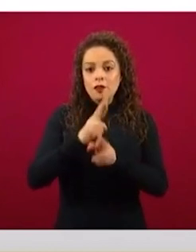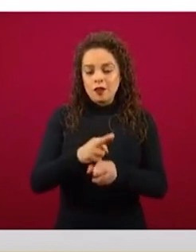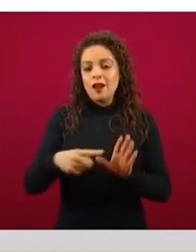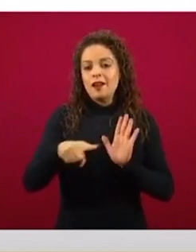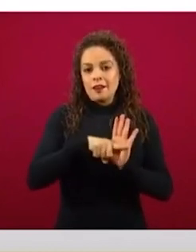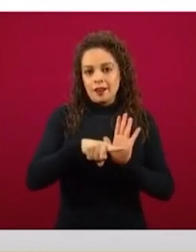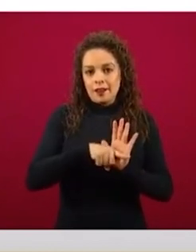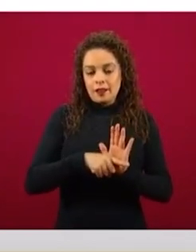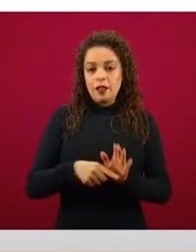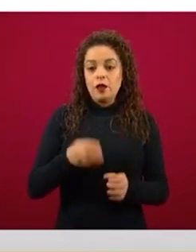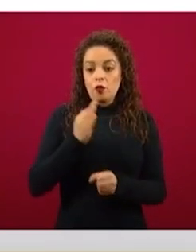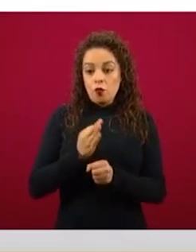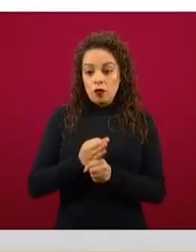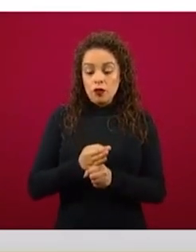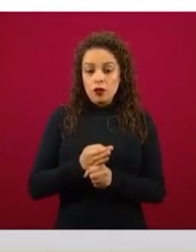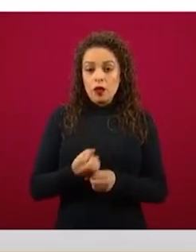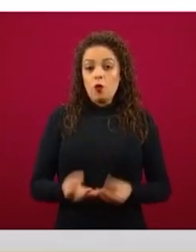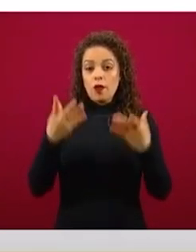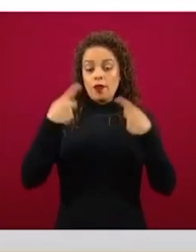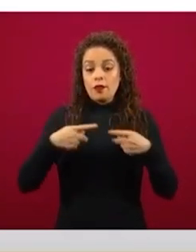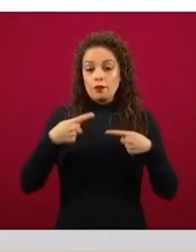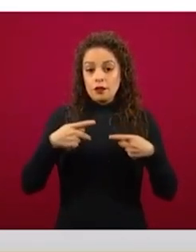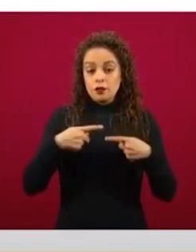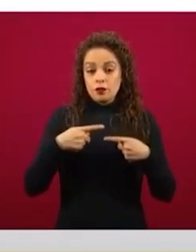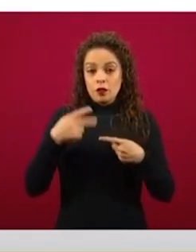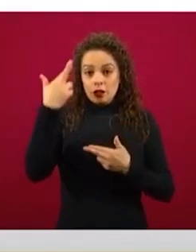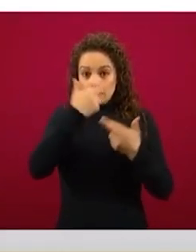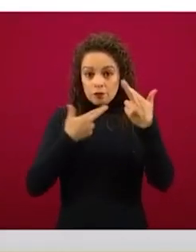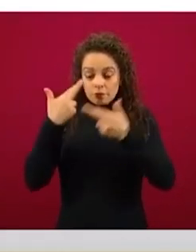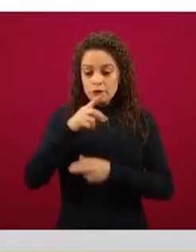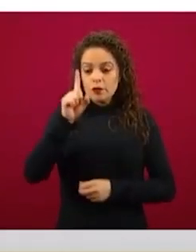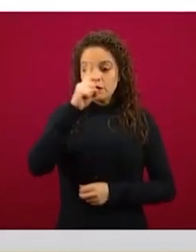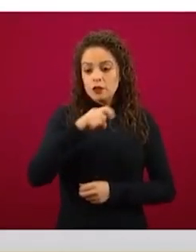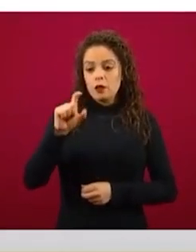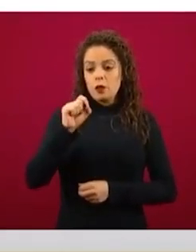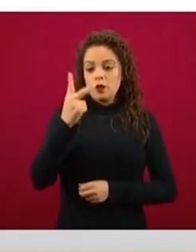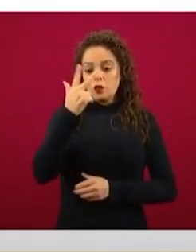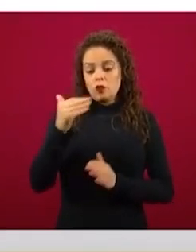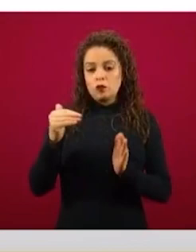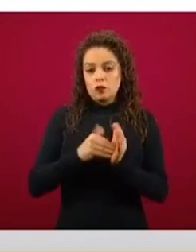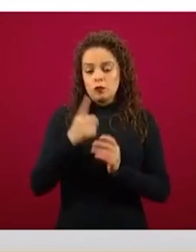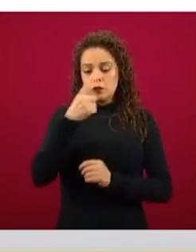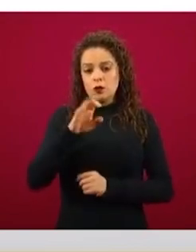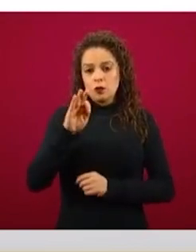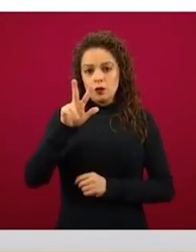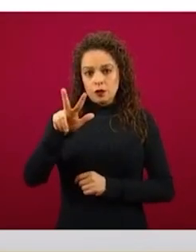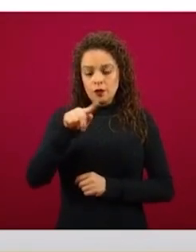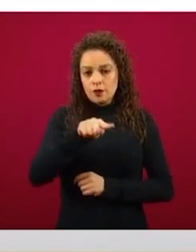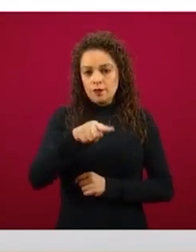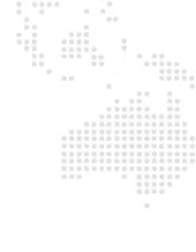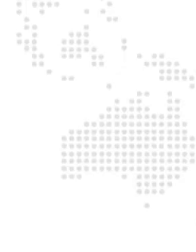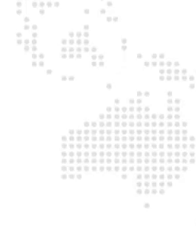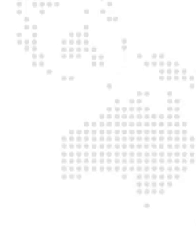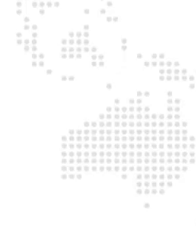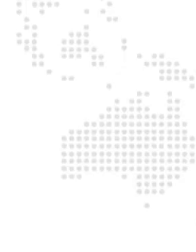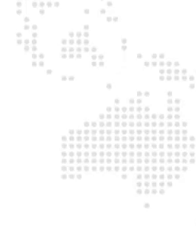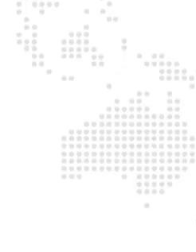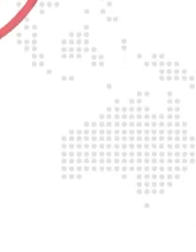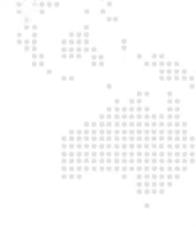día de hoy estamos ya superando los 128 mil personas que han tenido este acceso al estudio de esta